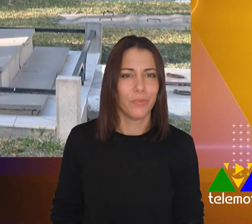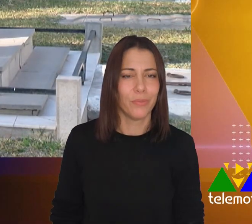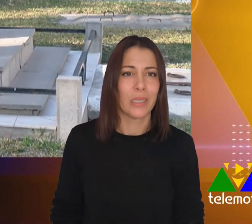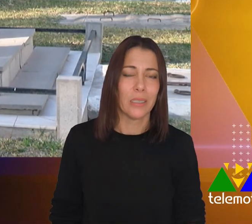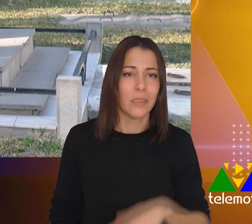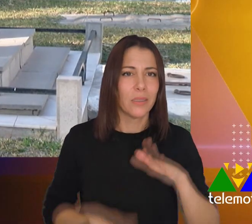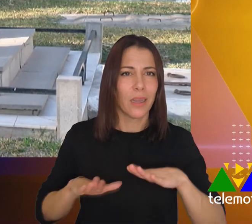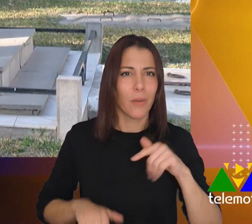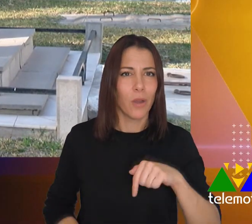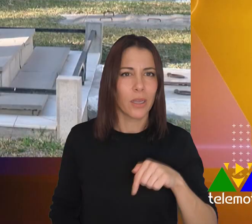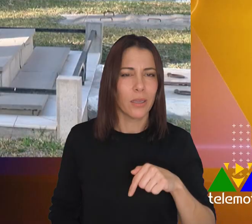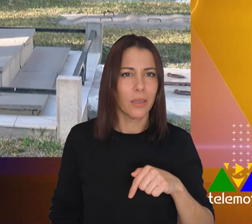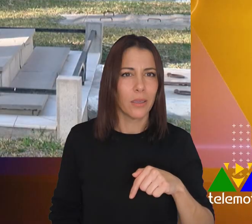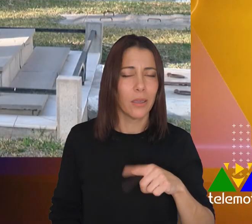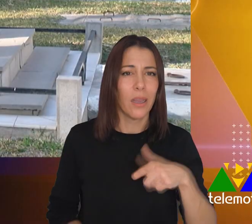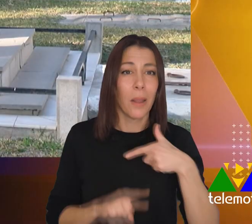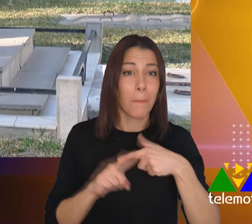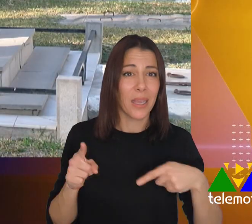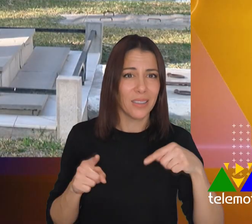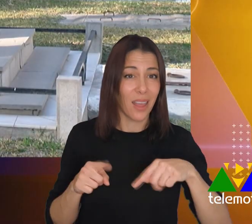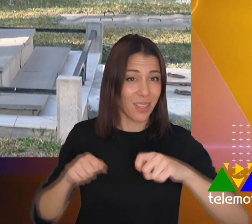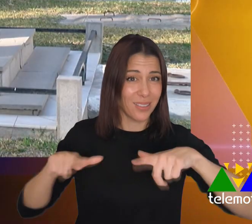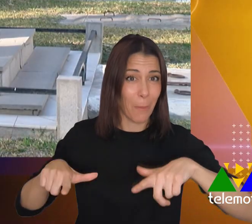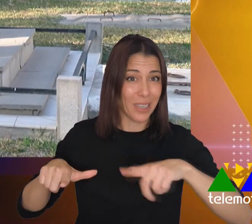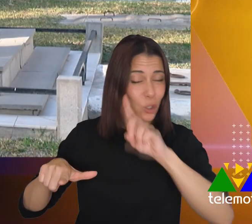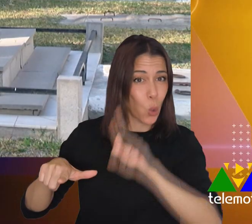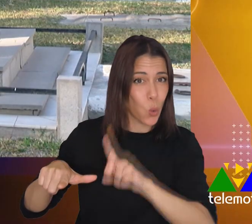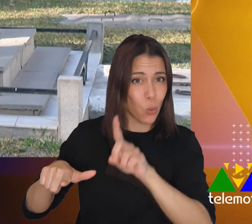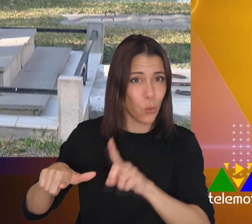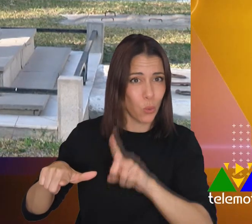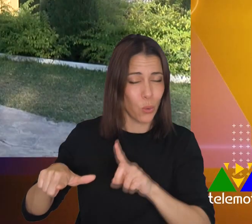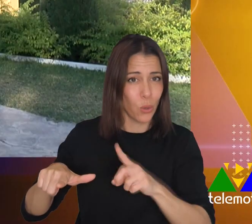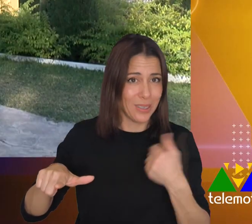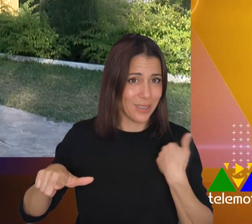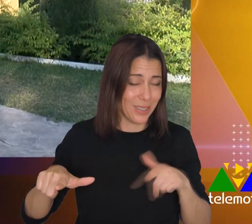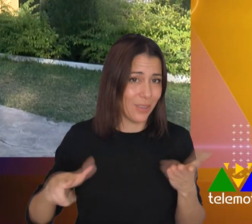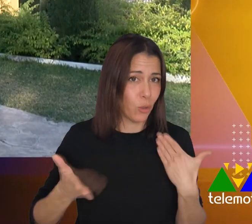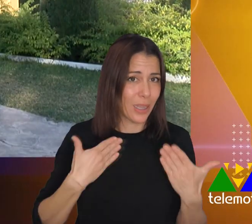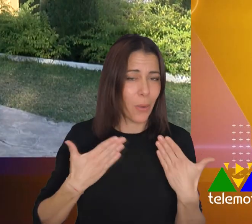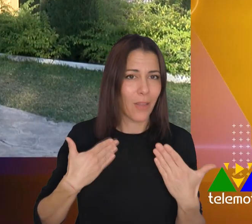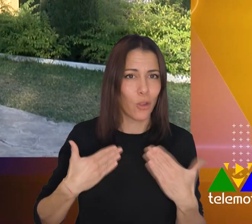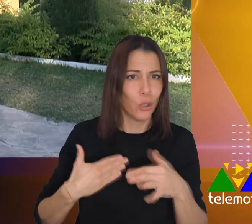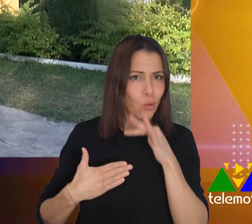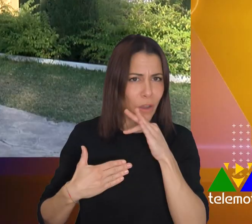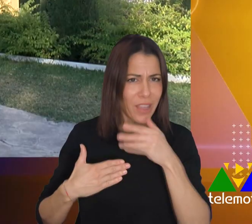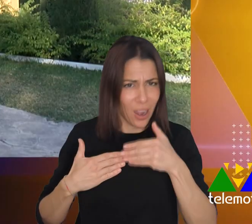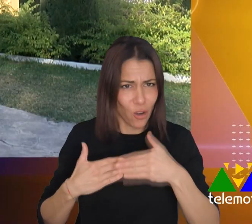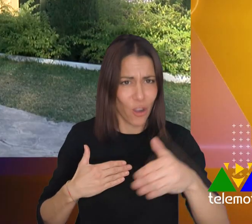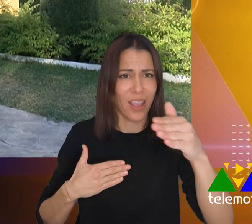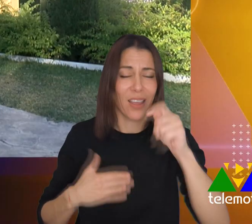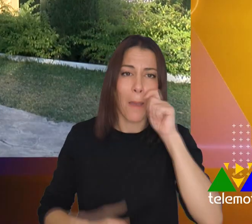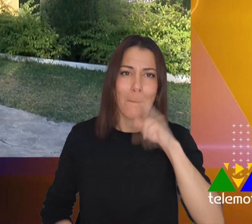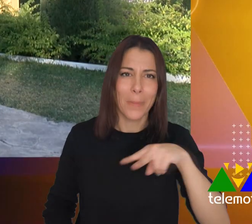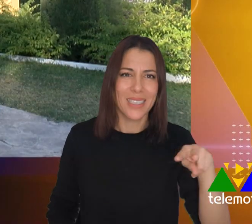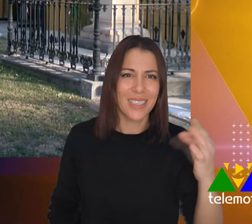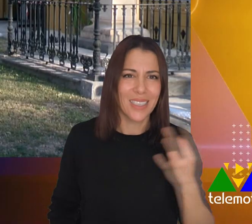Bueno, pues tenemos aquí la mitad de este patio 1, como estábamos hablando, porque nos queda todavía que visitar